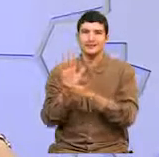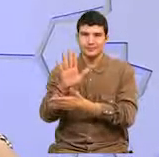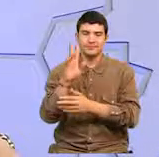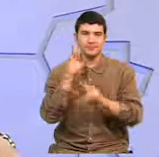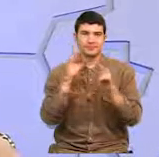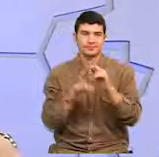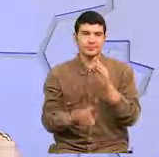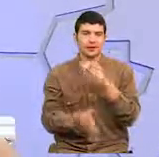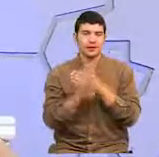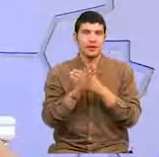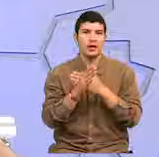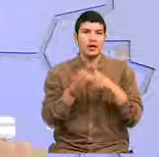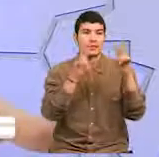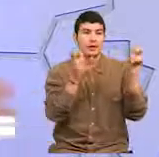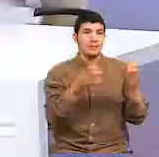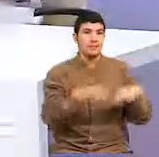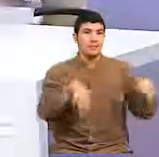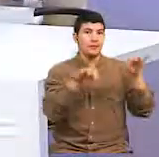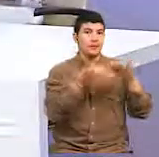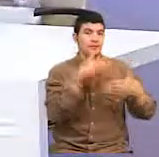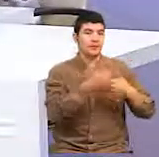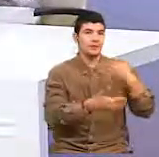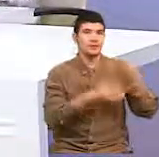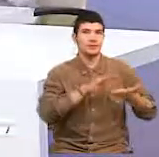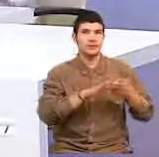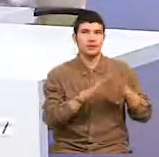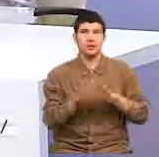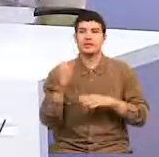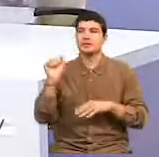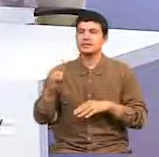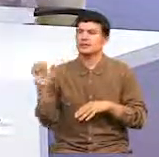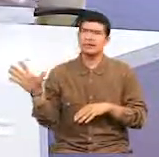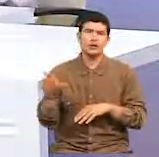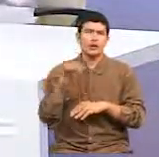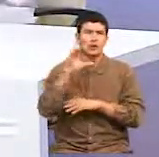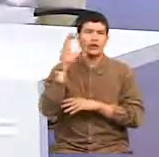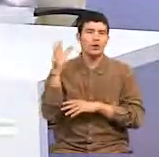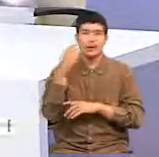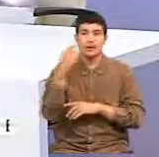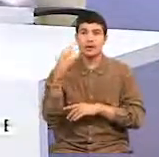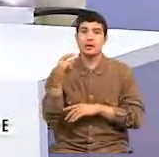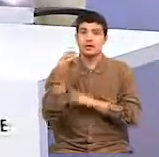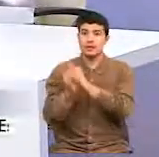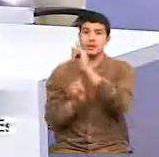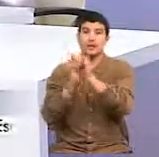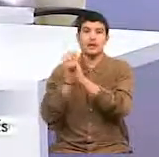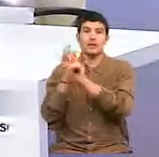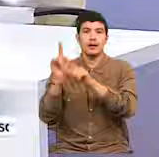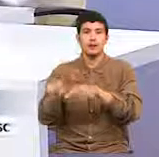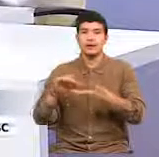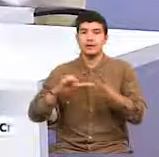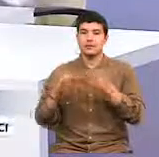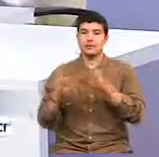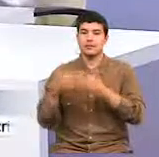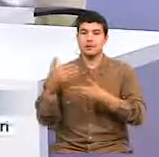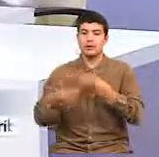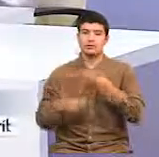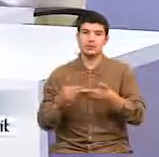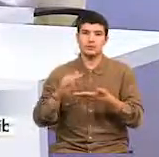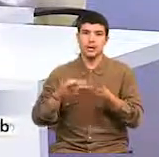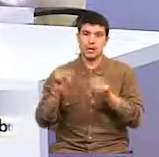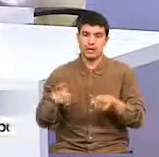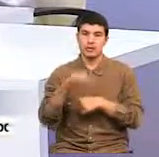muy importante y es el proceso de paz. Es el tema que actualmente nos ocupa a todos los colombianos, y a nivel internacional se habla todo el tiempo de los procesos de